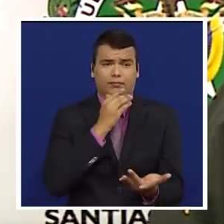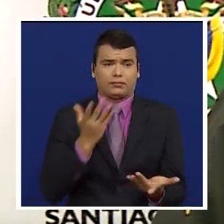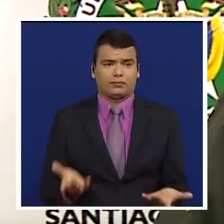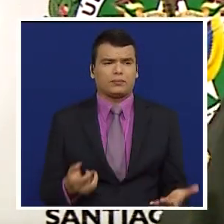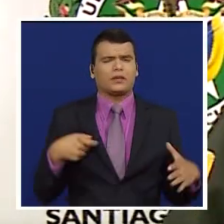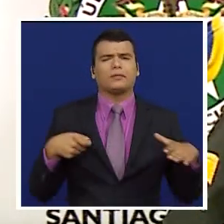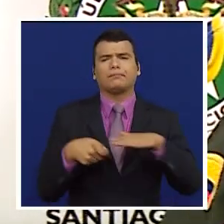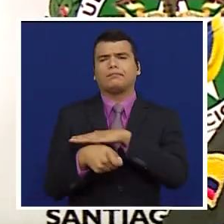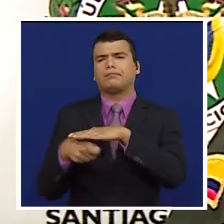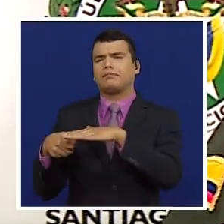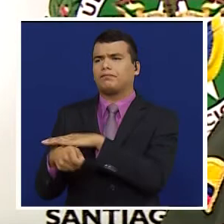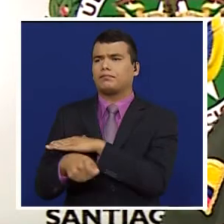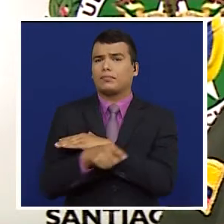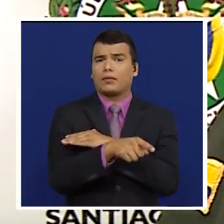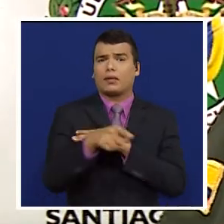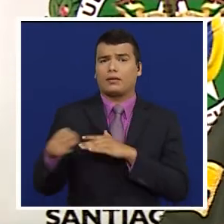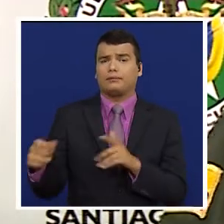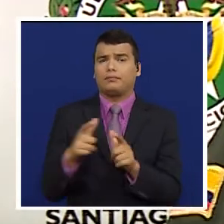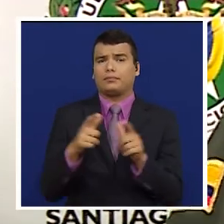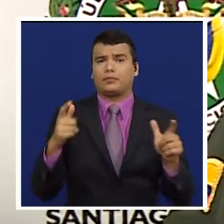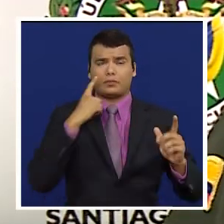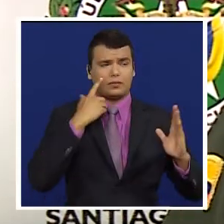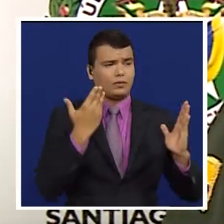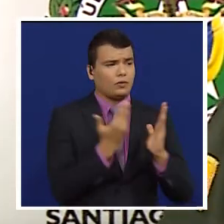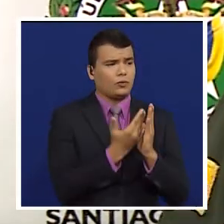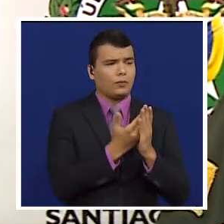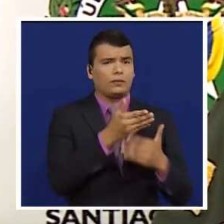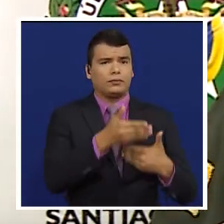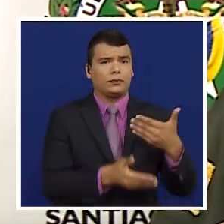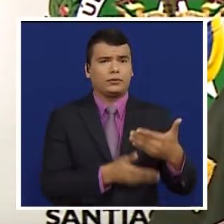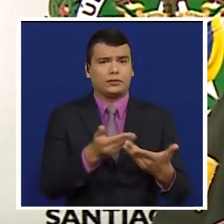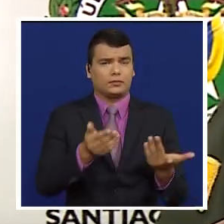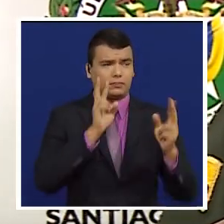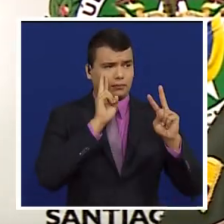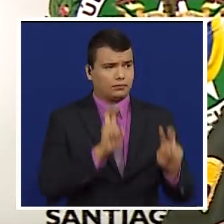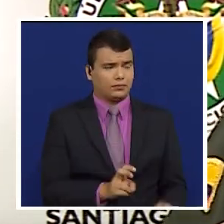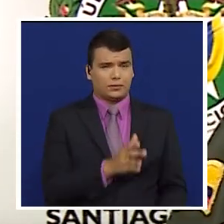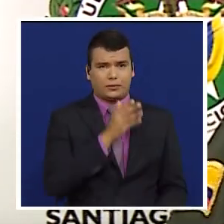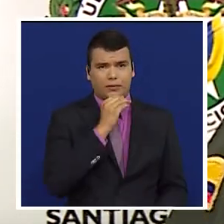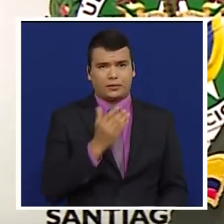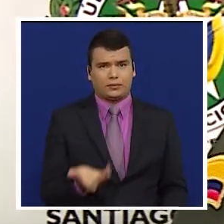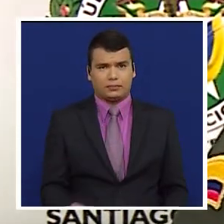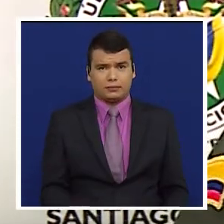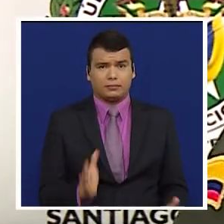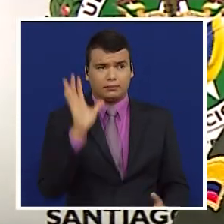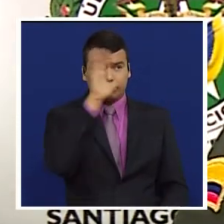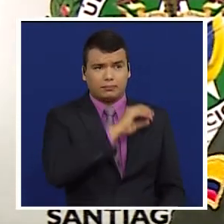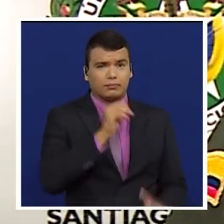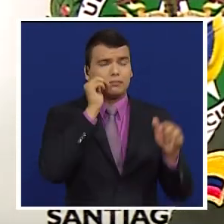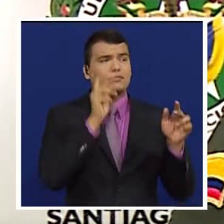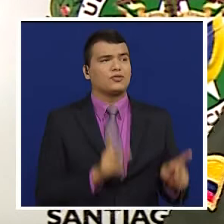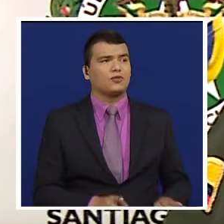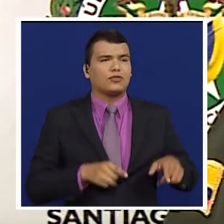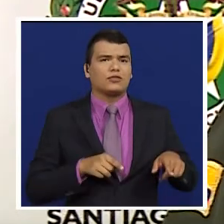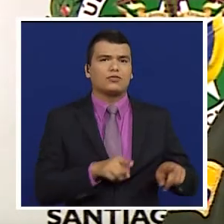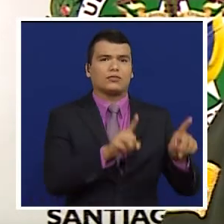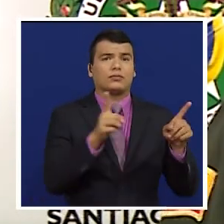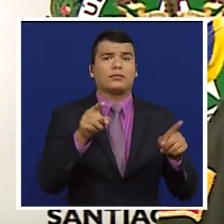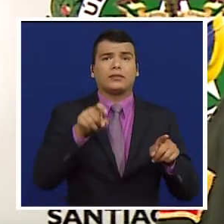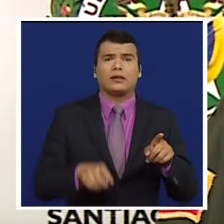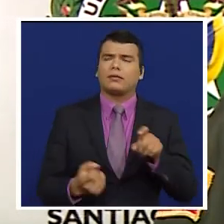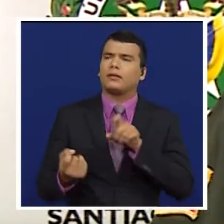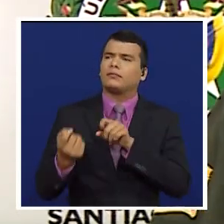cometen no se pueden demostrar en el proceso investigativo, demostrar que realmente es esa persona. Necesitamos